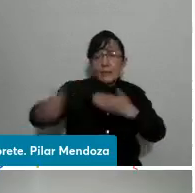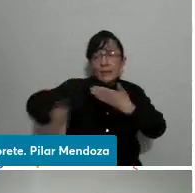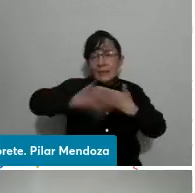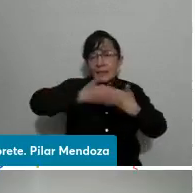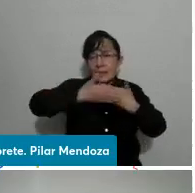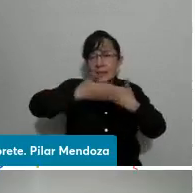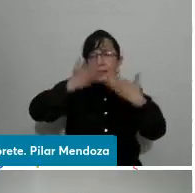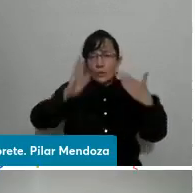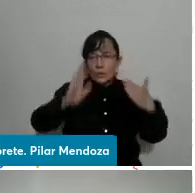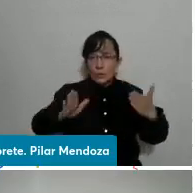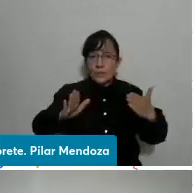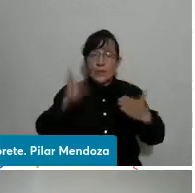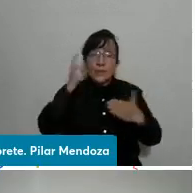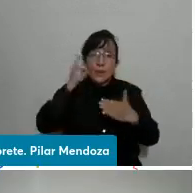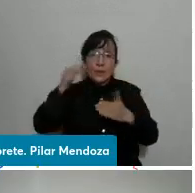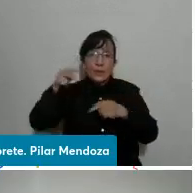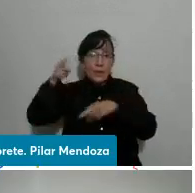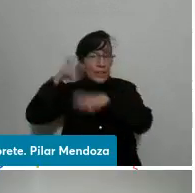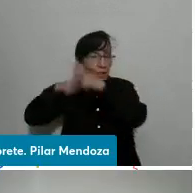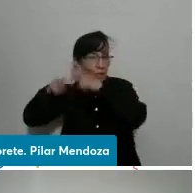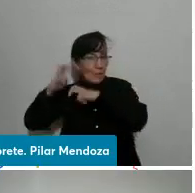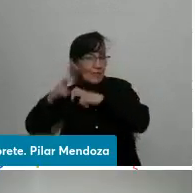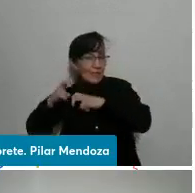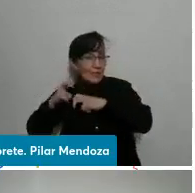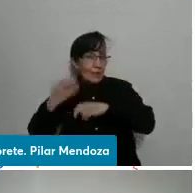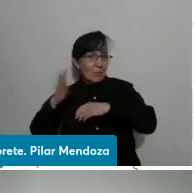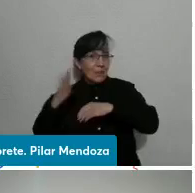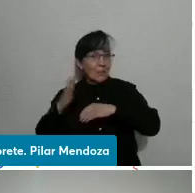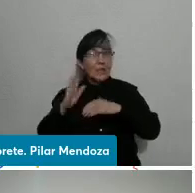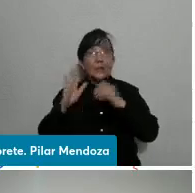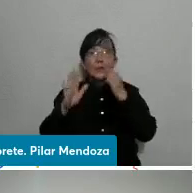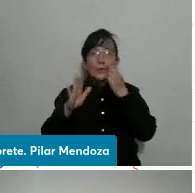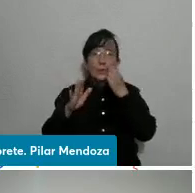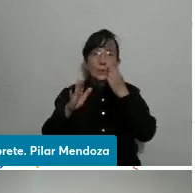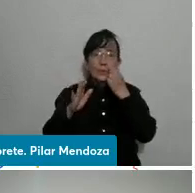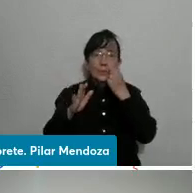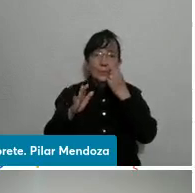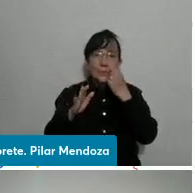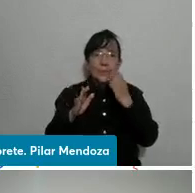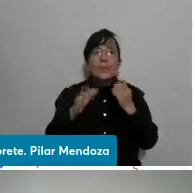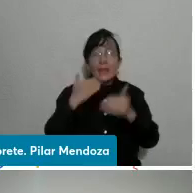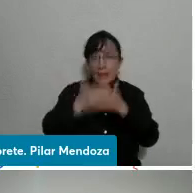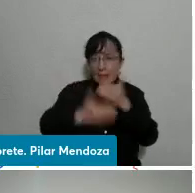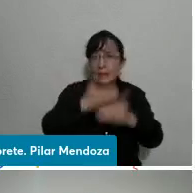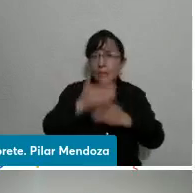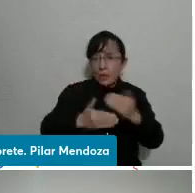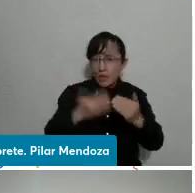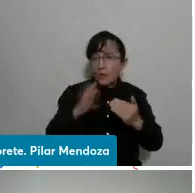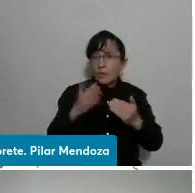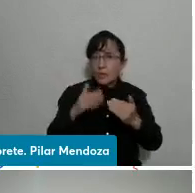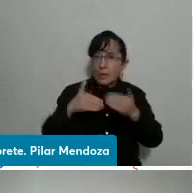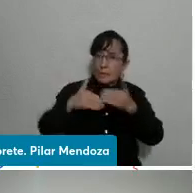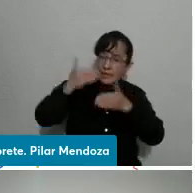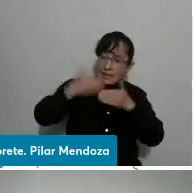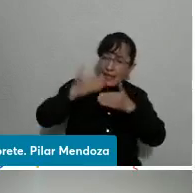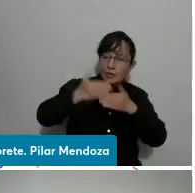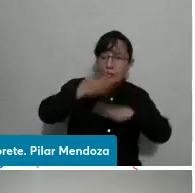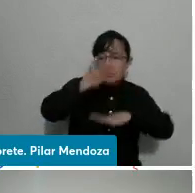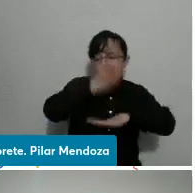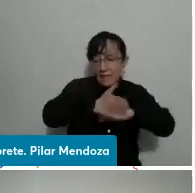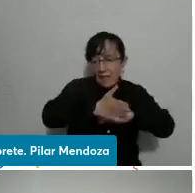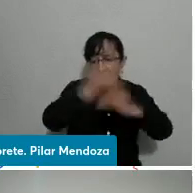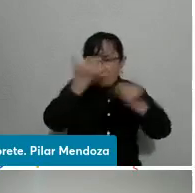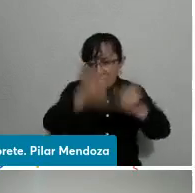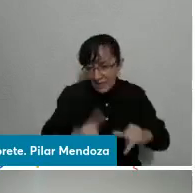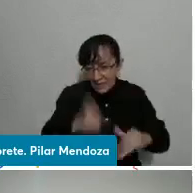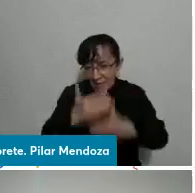hacer una retroalimentación a mitad y al final de ese proceso. Entonces, en ese sentido, creería yo